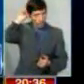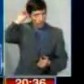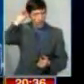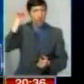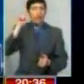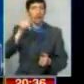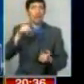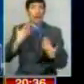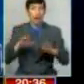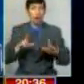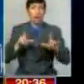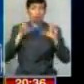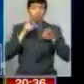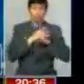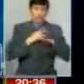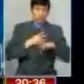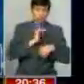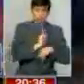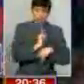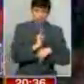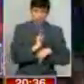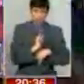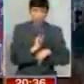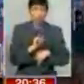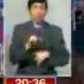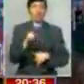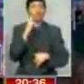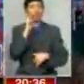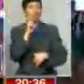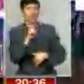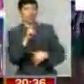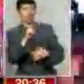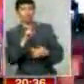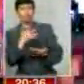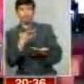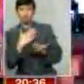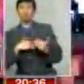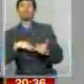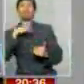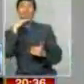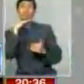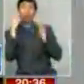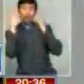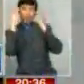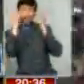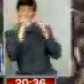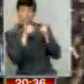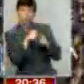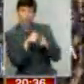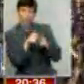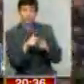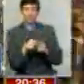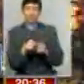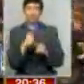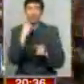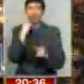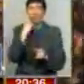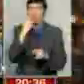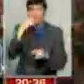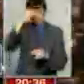titular de sacrificio y la reacción en el cambio? No, bueno, básicamente lo de